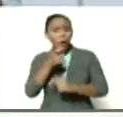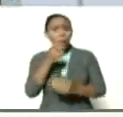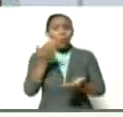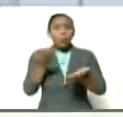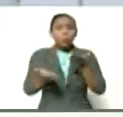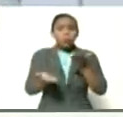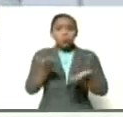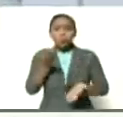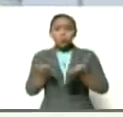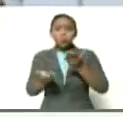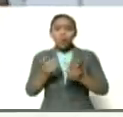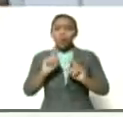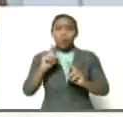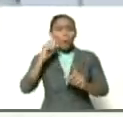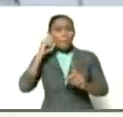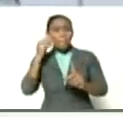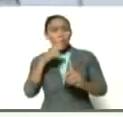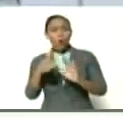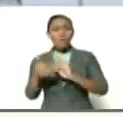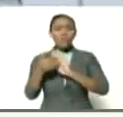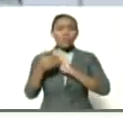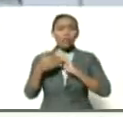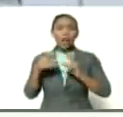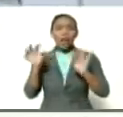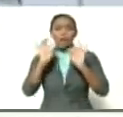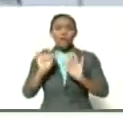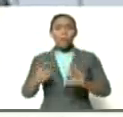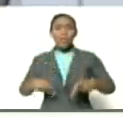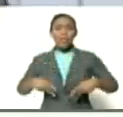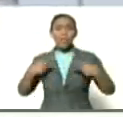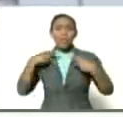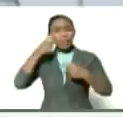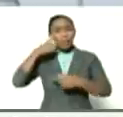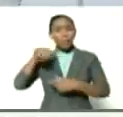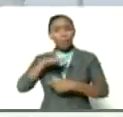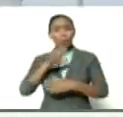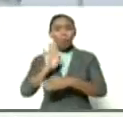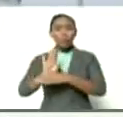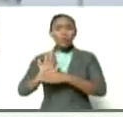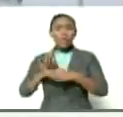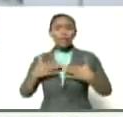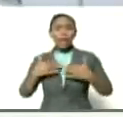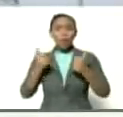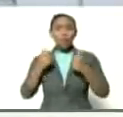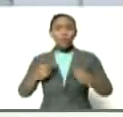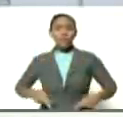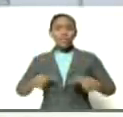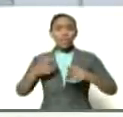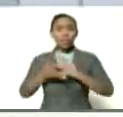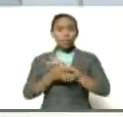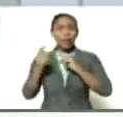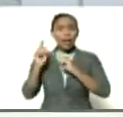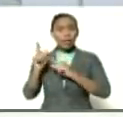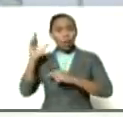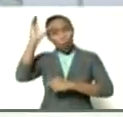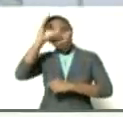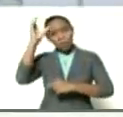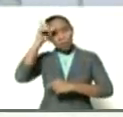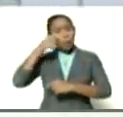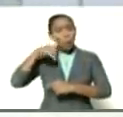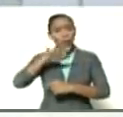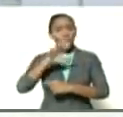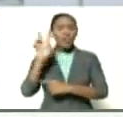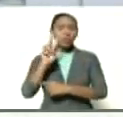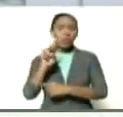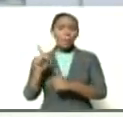equilibrio de no haber afectado los medios de vida de nuestra población, de cuidar la salud, la vida. Así que con la conciencia del pueblo